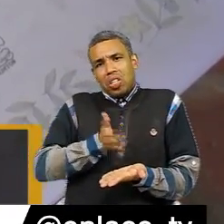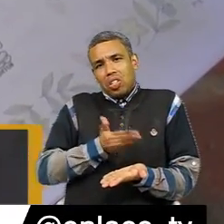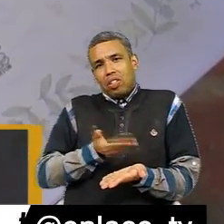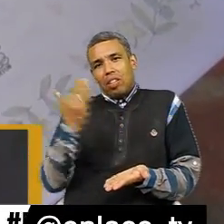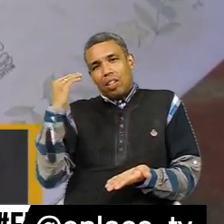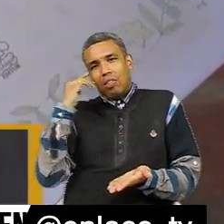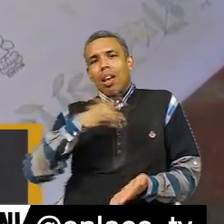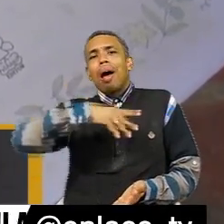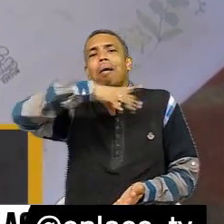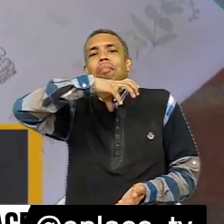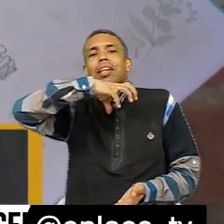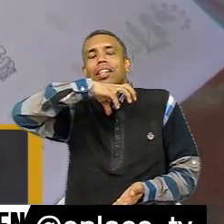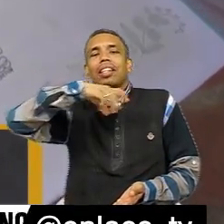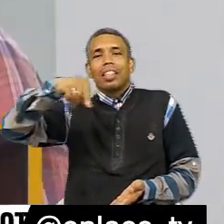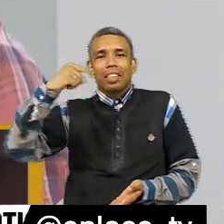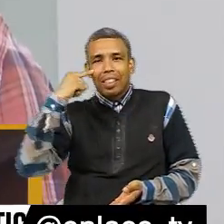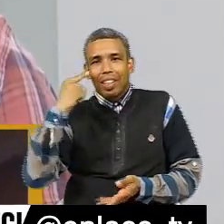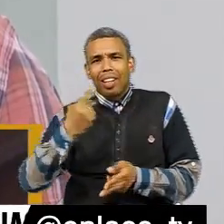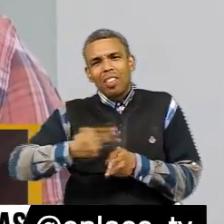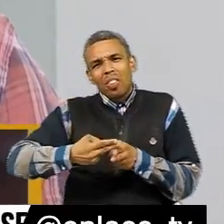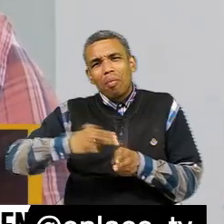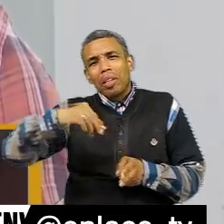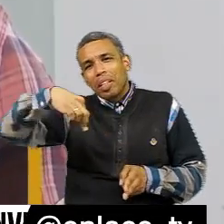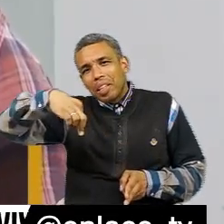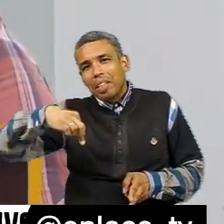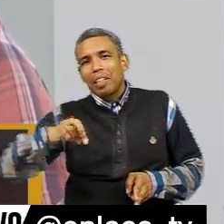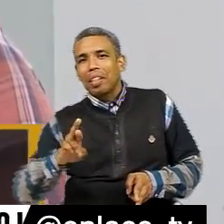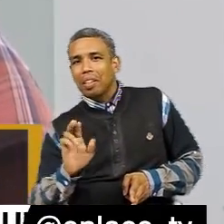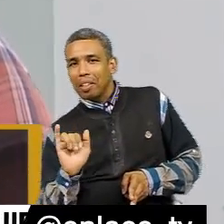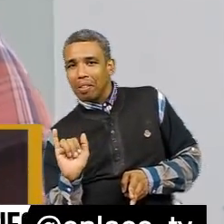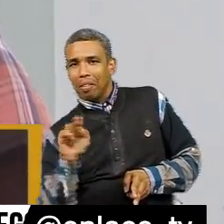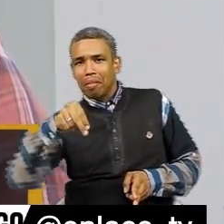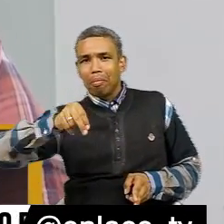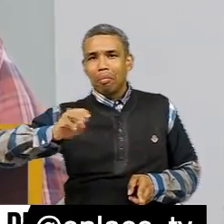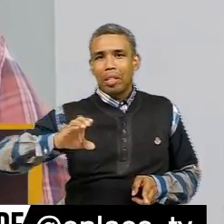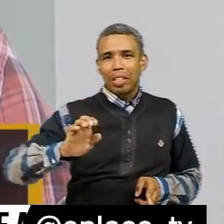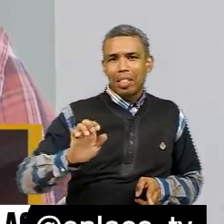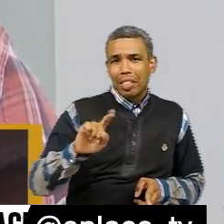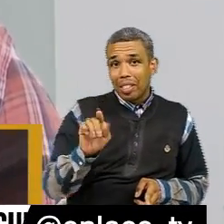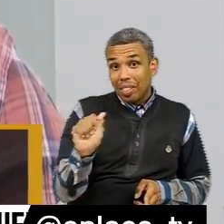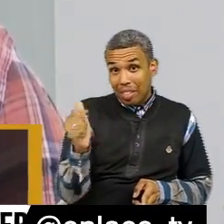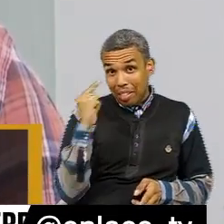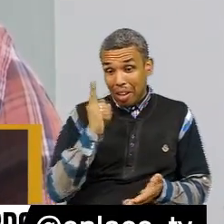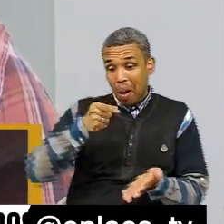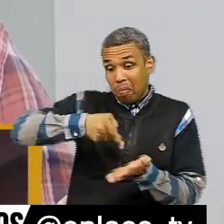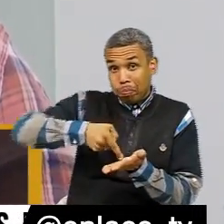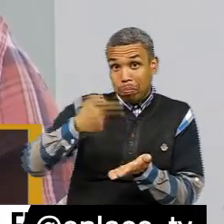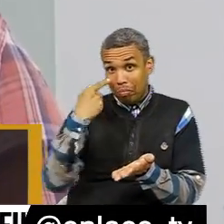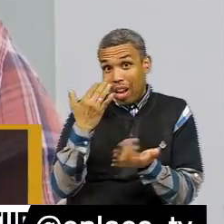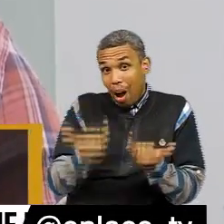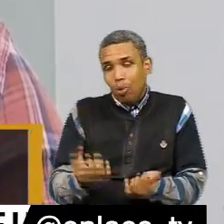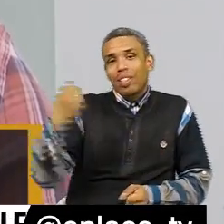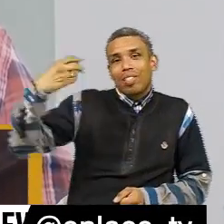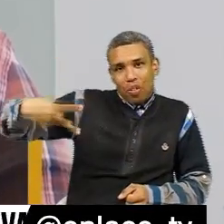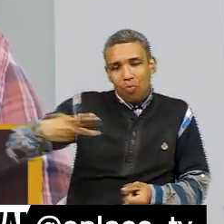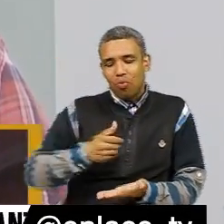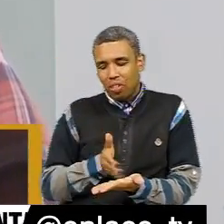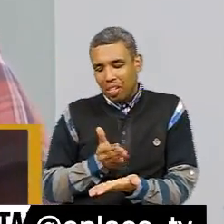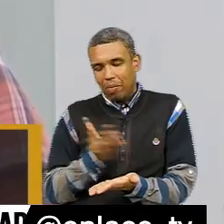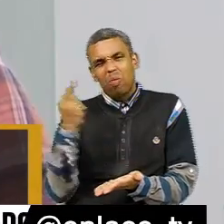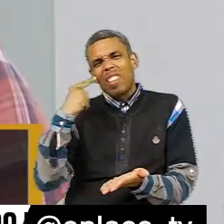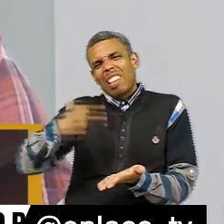la segunda edición del mismo. Se cuenta la historia. Yo ahí soy una niña, los que lo han leído, de las aventuras maravillosas que